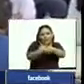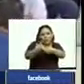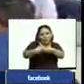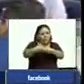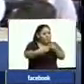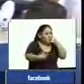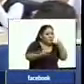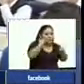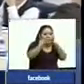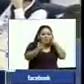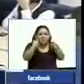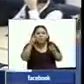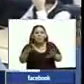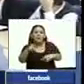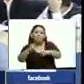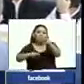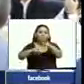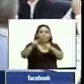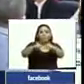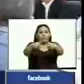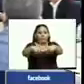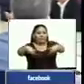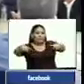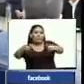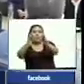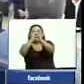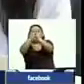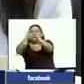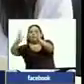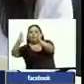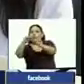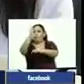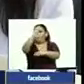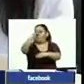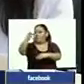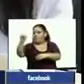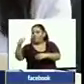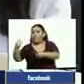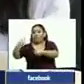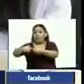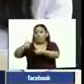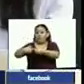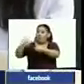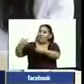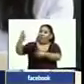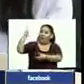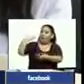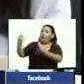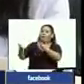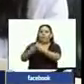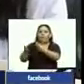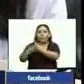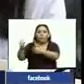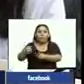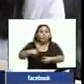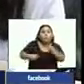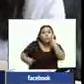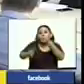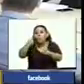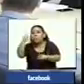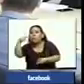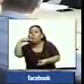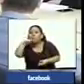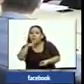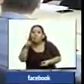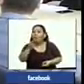recorrido para la construcción del estadio y la Biblioteca Nacional. La inversión de China fue anunciada durante la visita del presidente Nayib